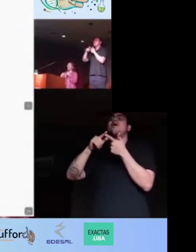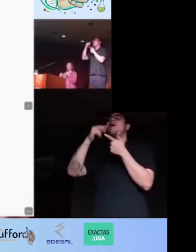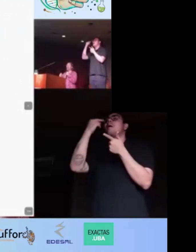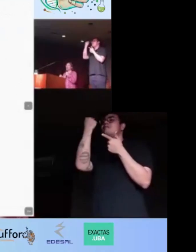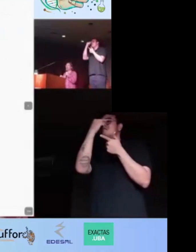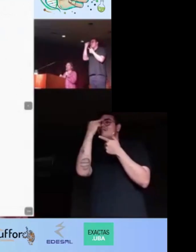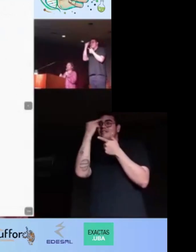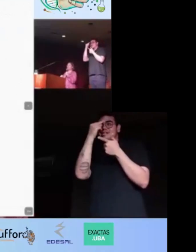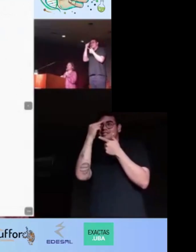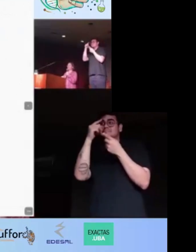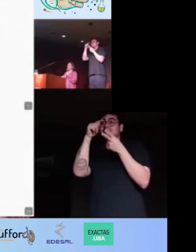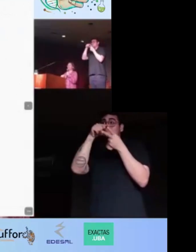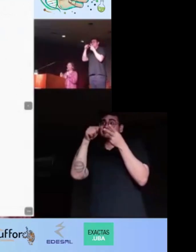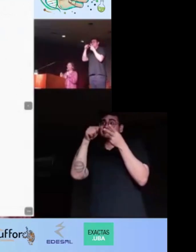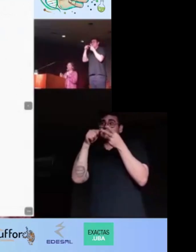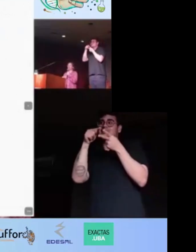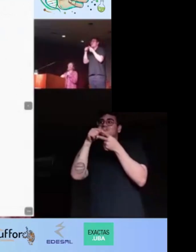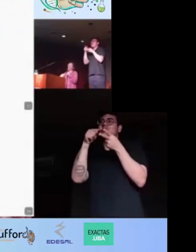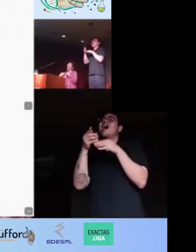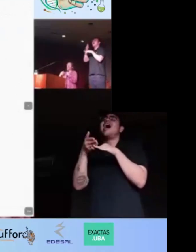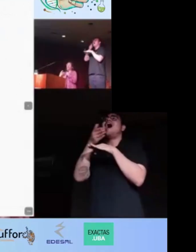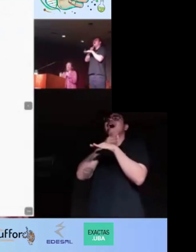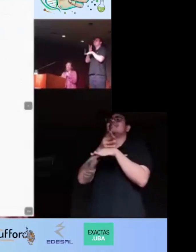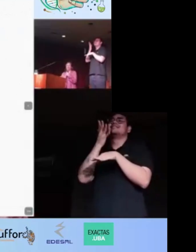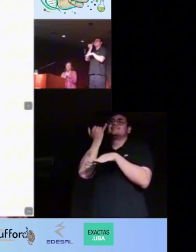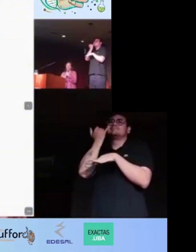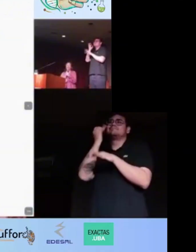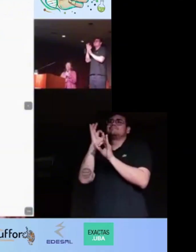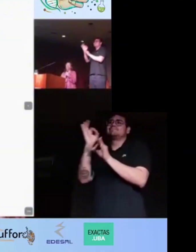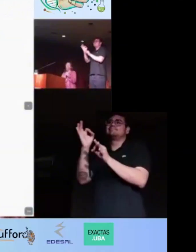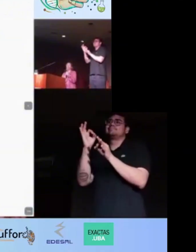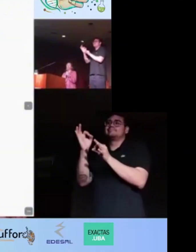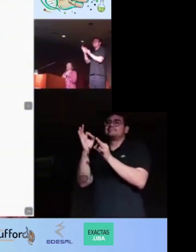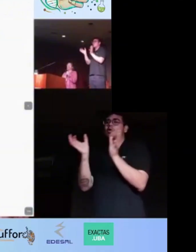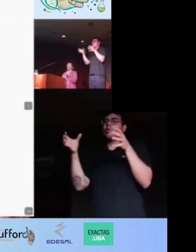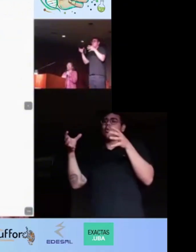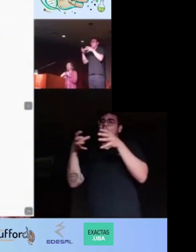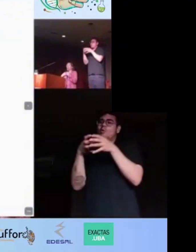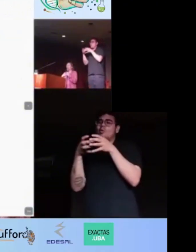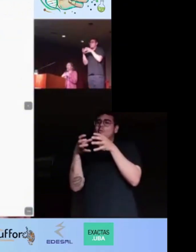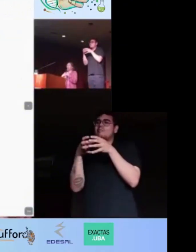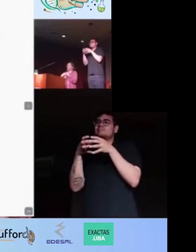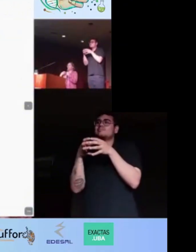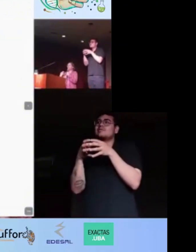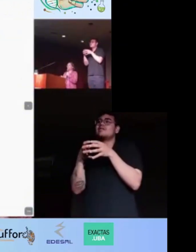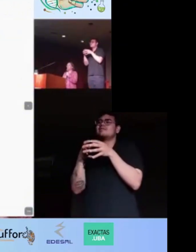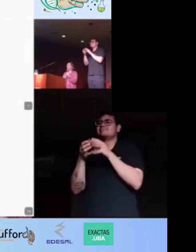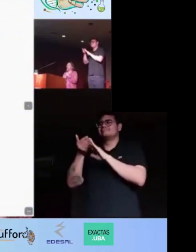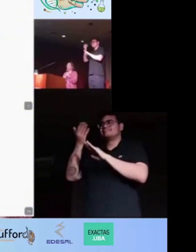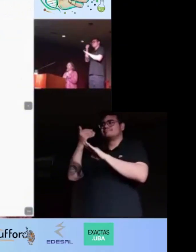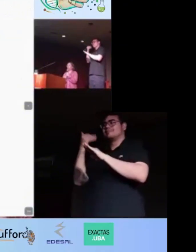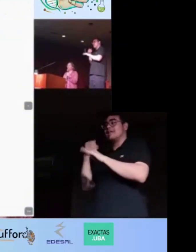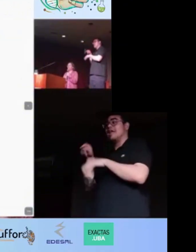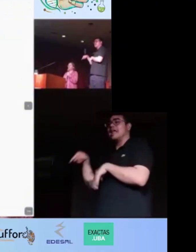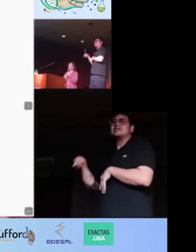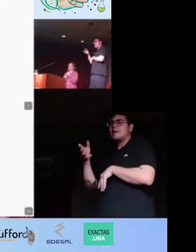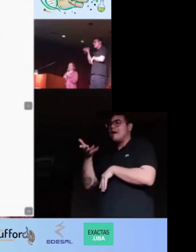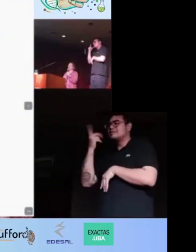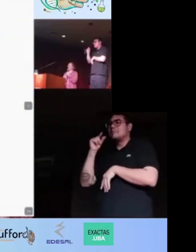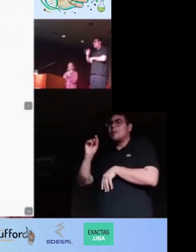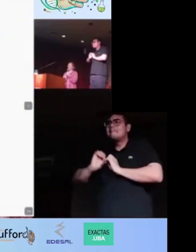con un camino hecho y nosotros estamos como recién empezando. Para nosotros es un mundo